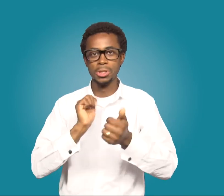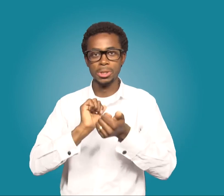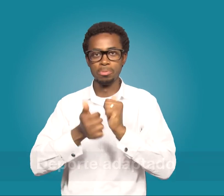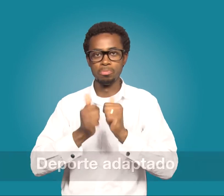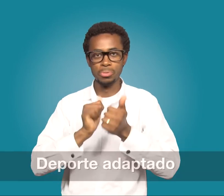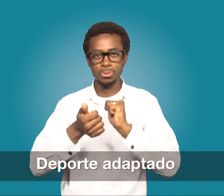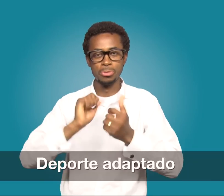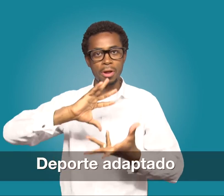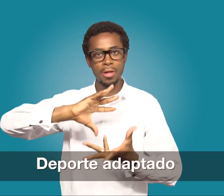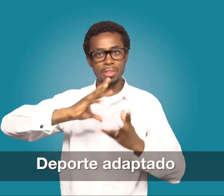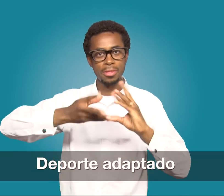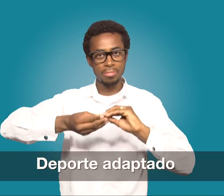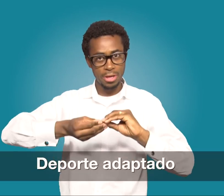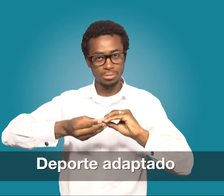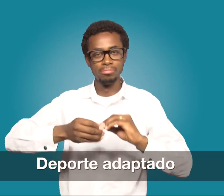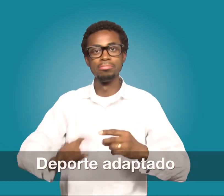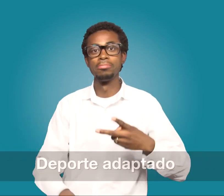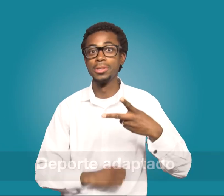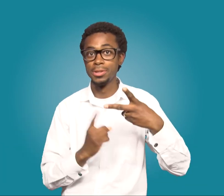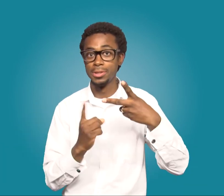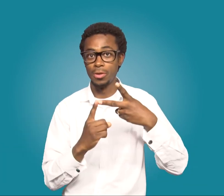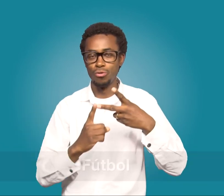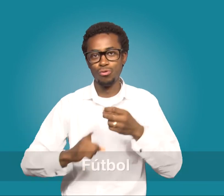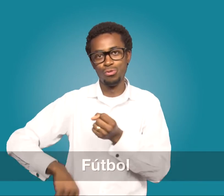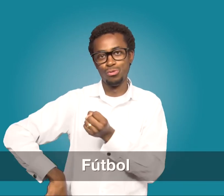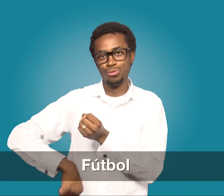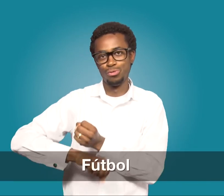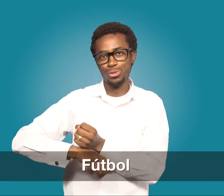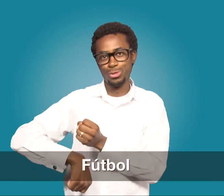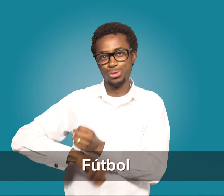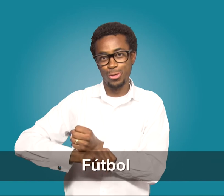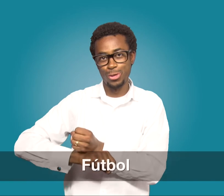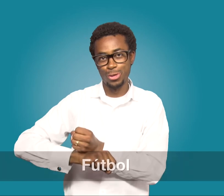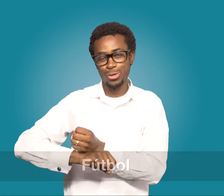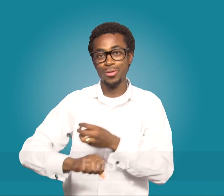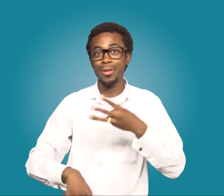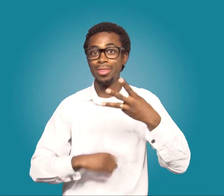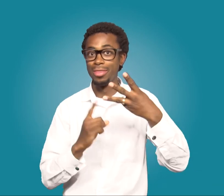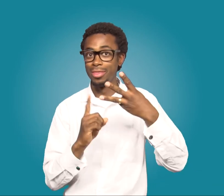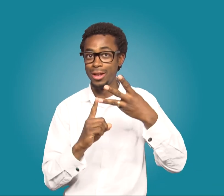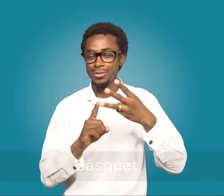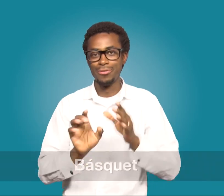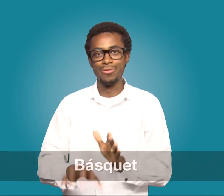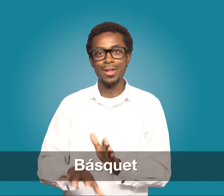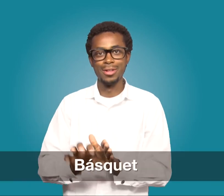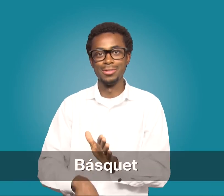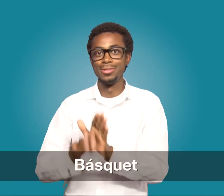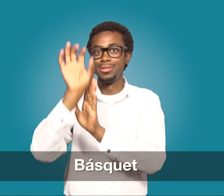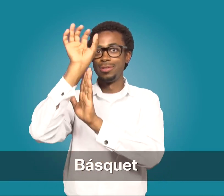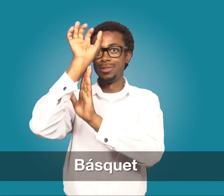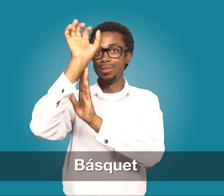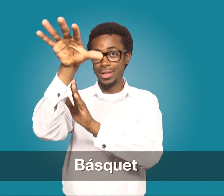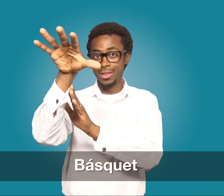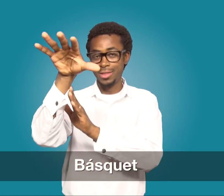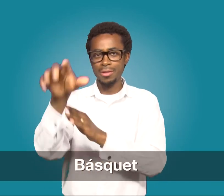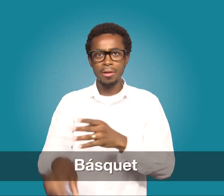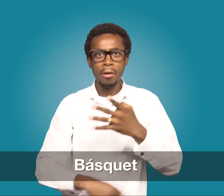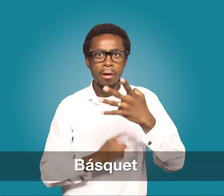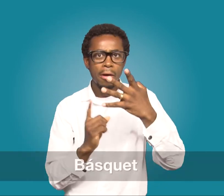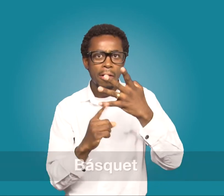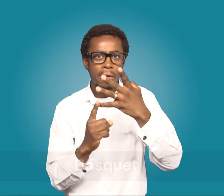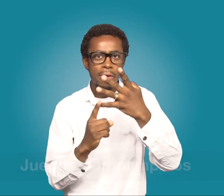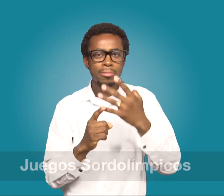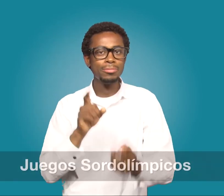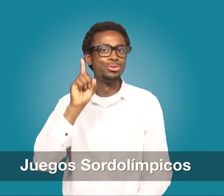Primero, deporte adaptado. Segundo, fútbol. Tercero, básquet.